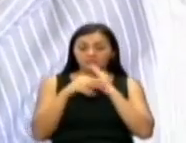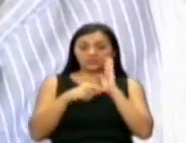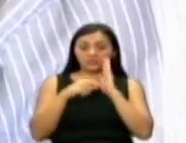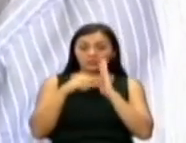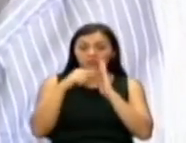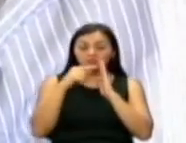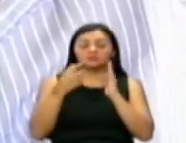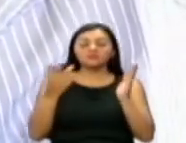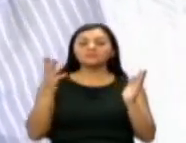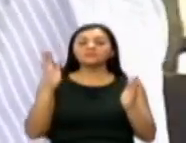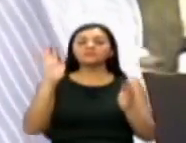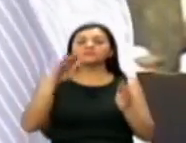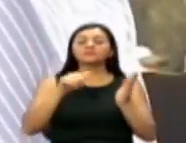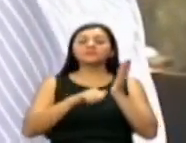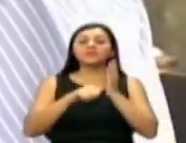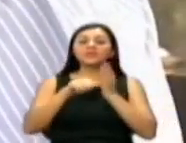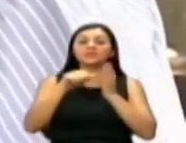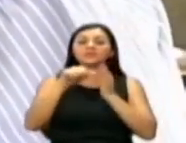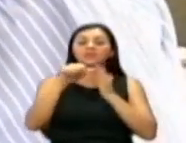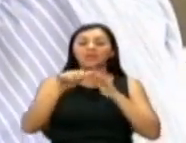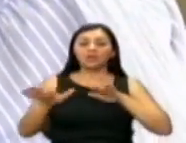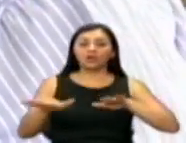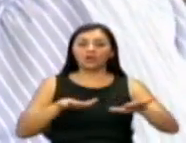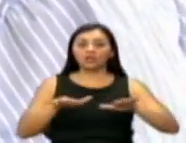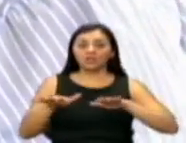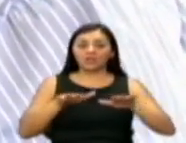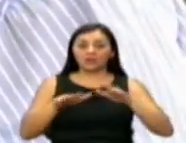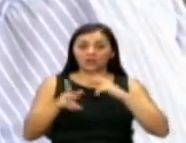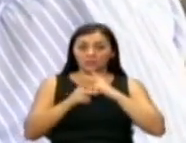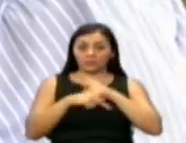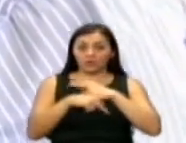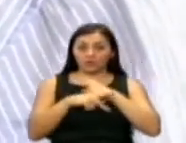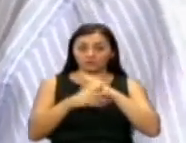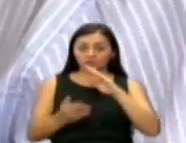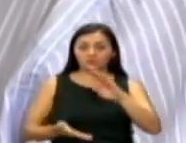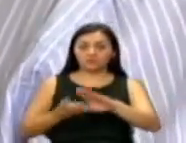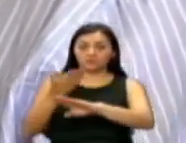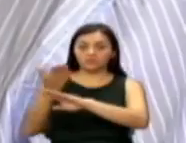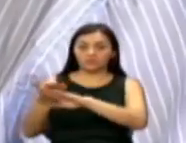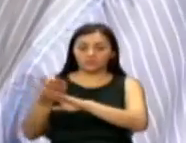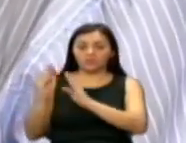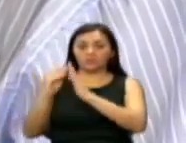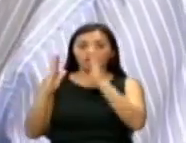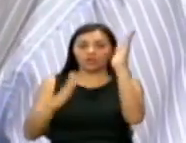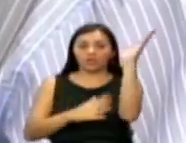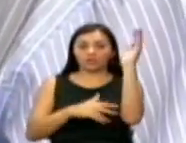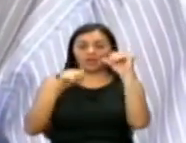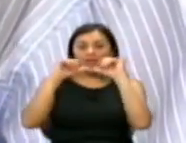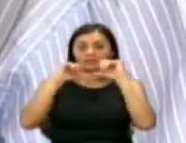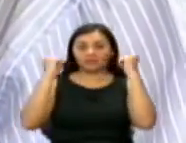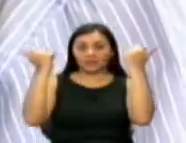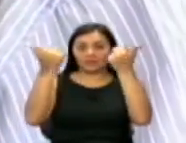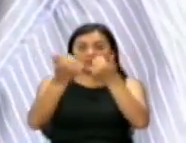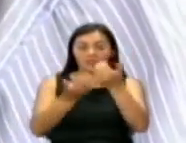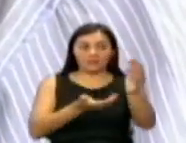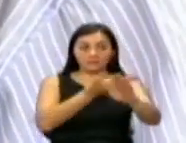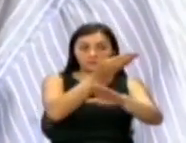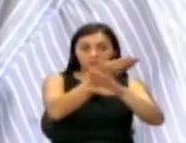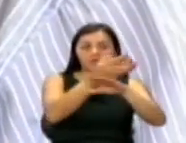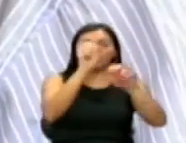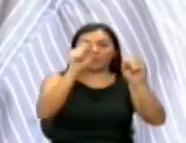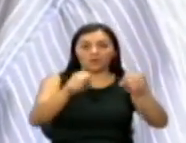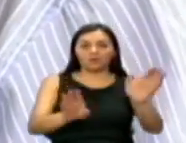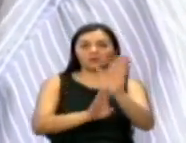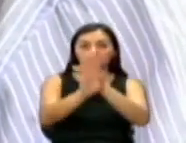tributarias, el Ministerio de Coordinador de la Producción también va a presentar un proyecto a la Asamblea Nacional para incentivar la